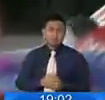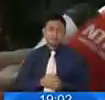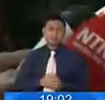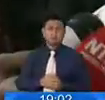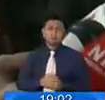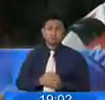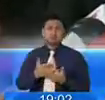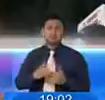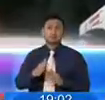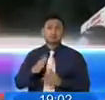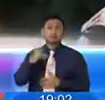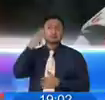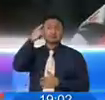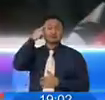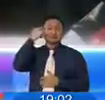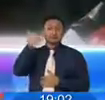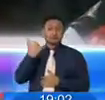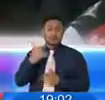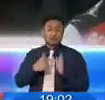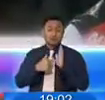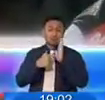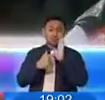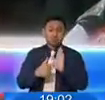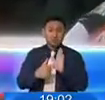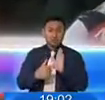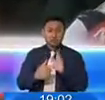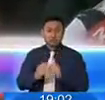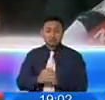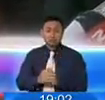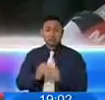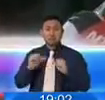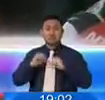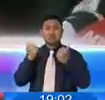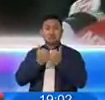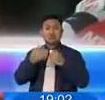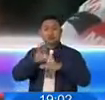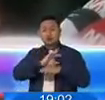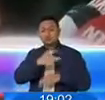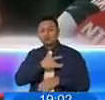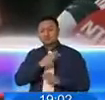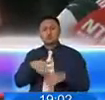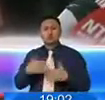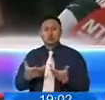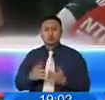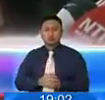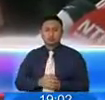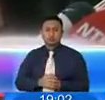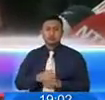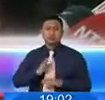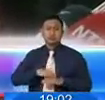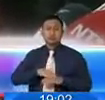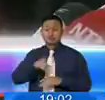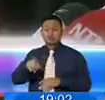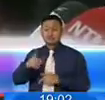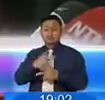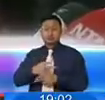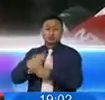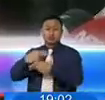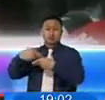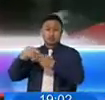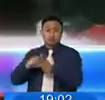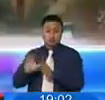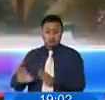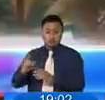que esto lo que hace es reflejar el sentir justamente de la Asamblea versus el rol tan importante que el Consejo de Participación